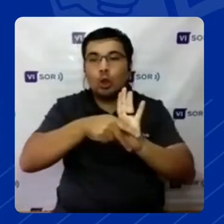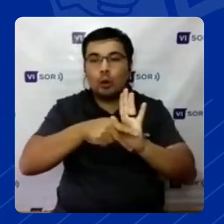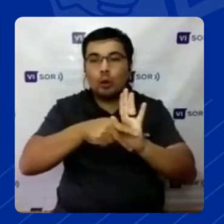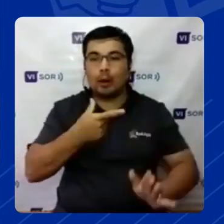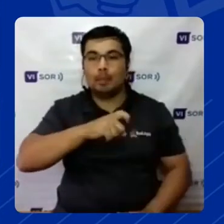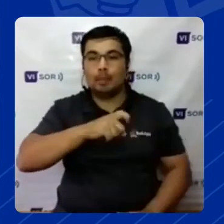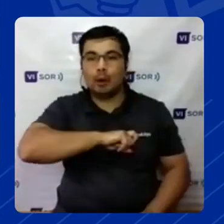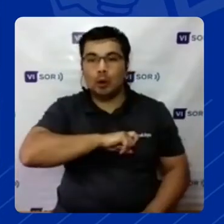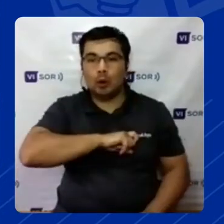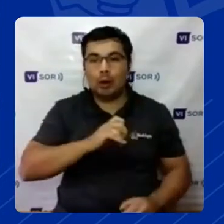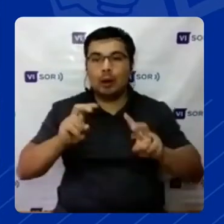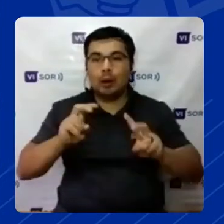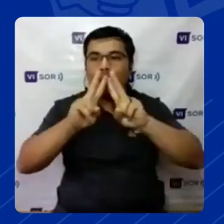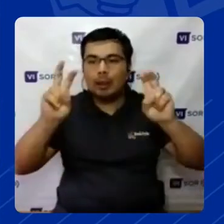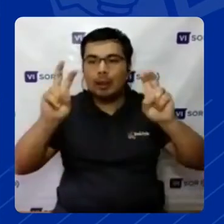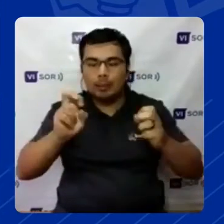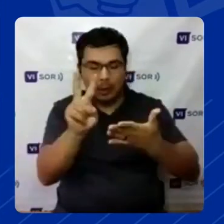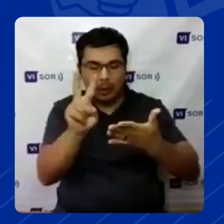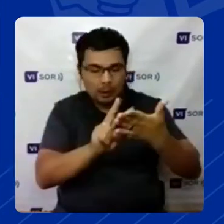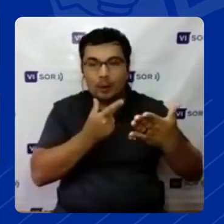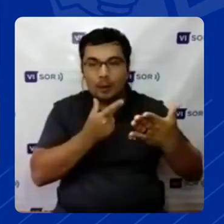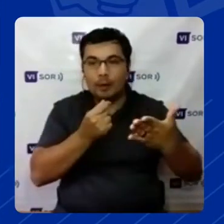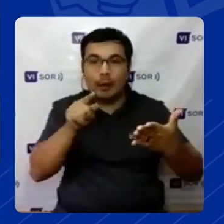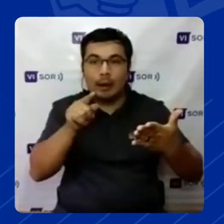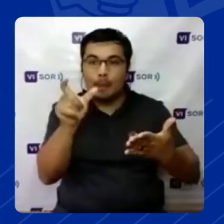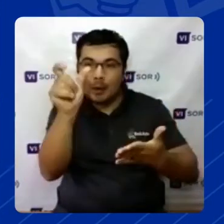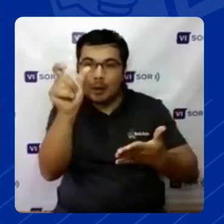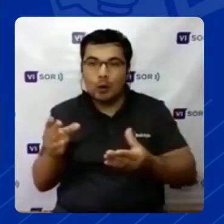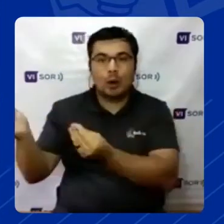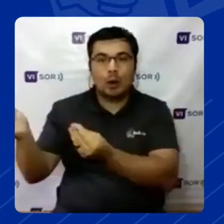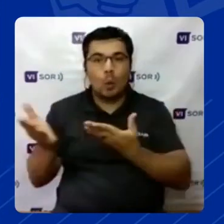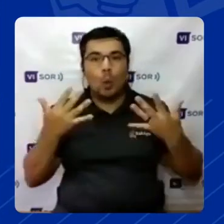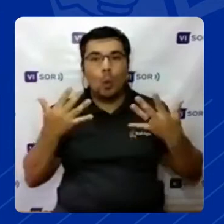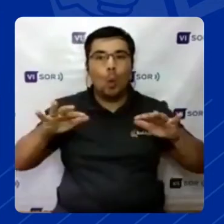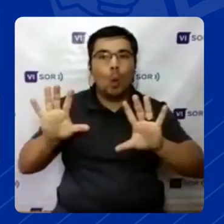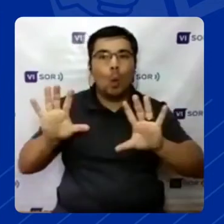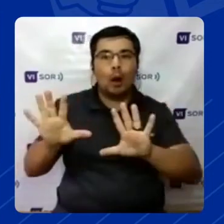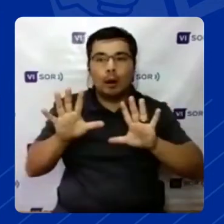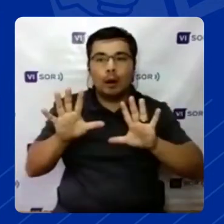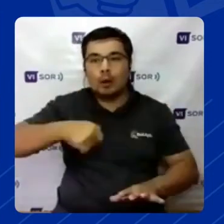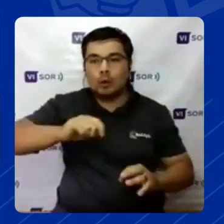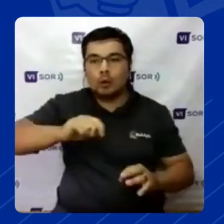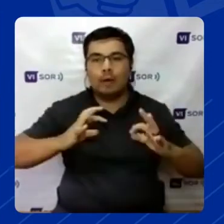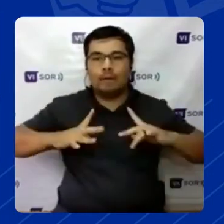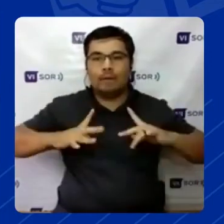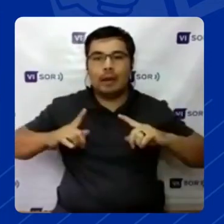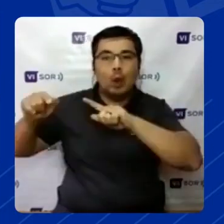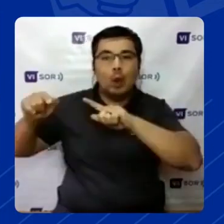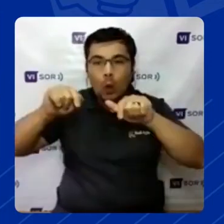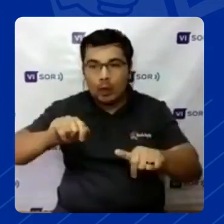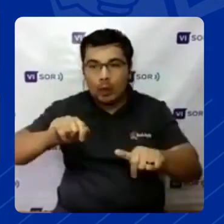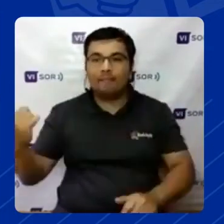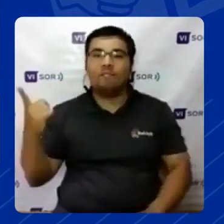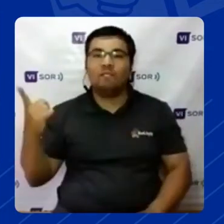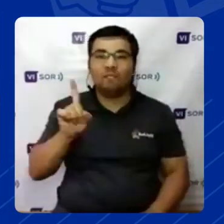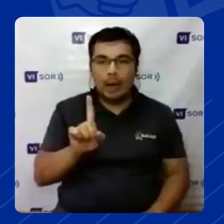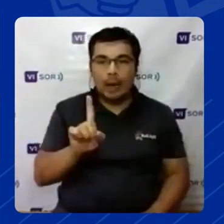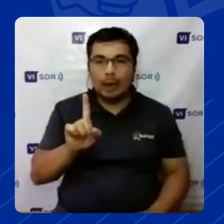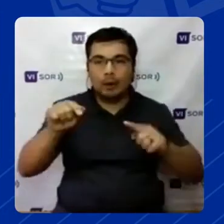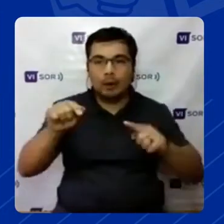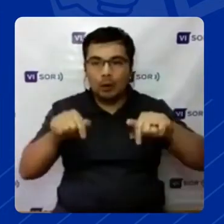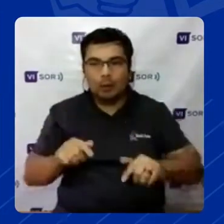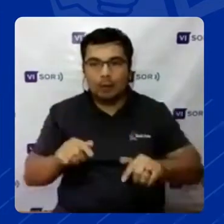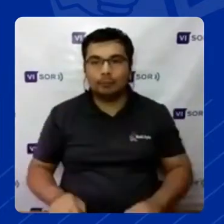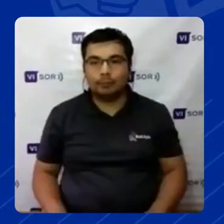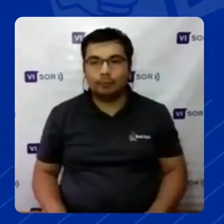fácil. Así que es un gran invitado y estamos muy contentos de que nos esté acompañando el día de hoy. Así que, Óscar,